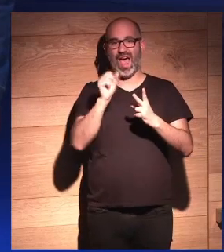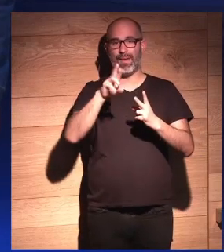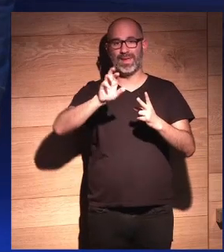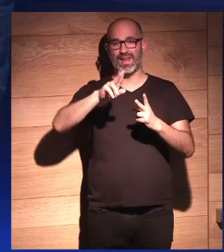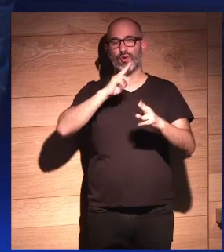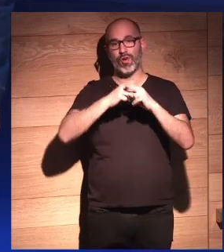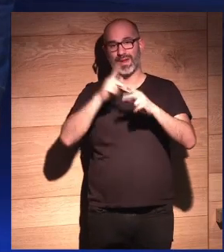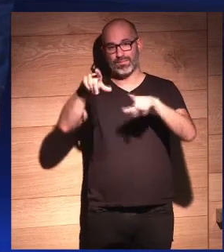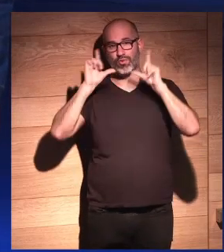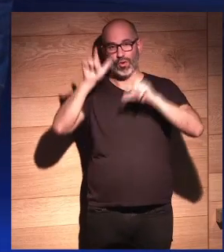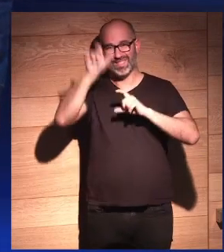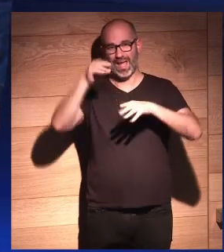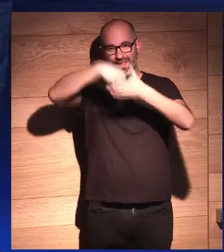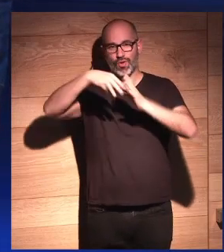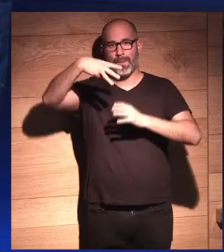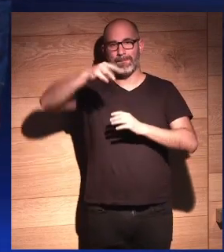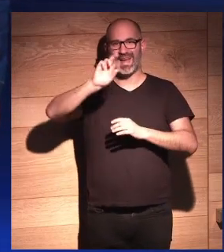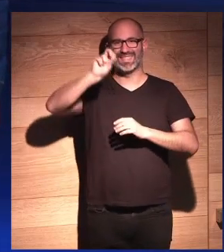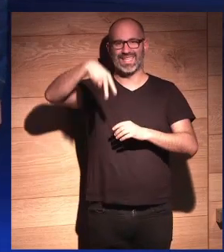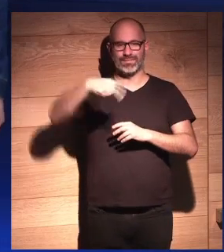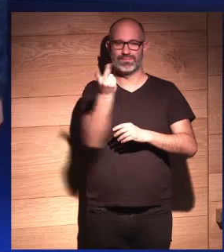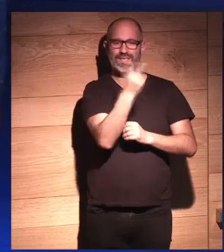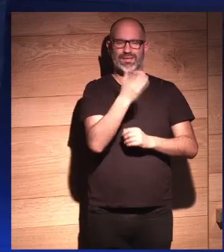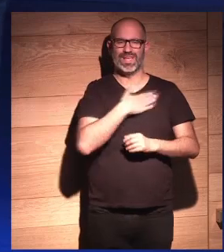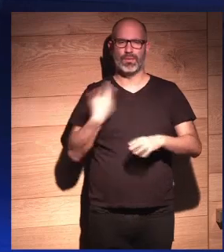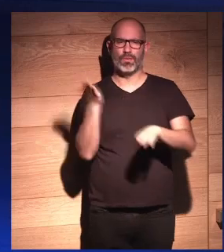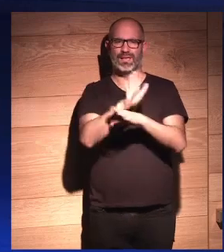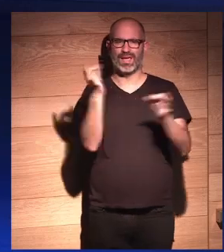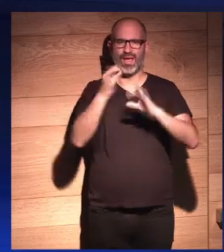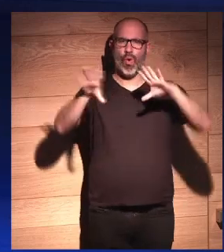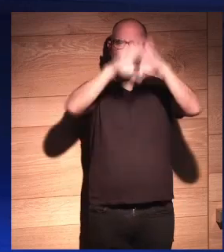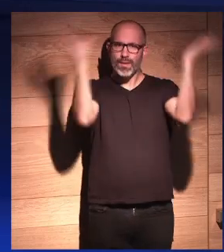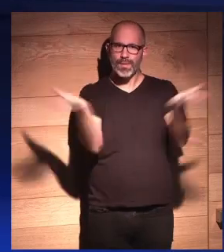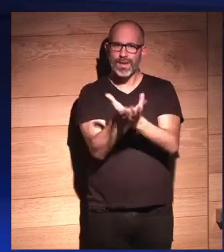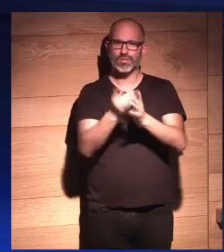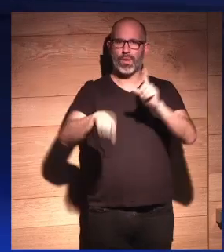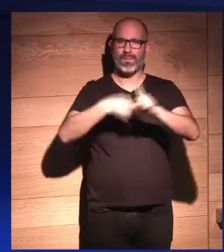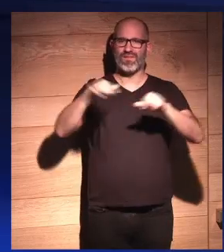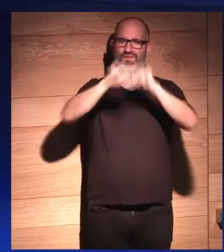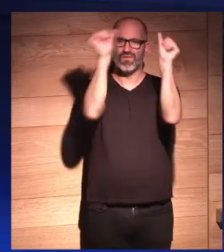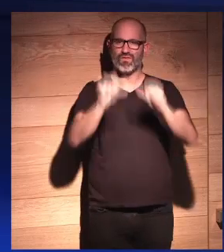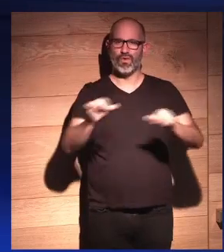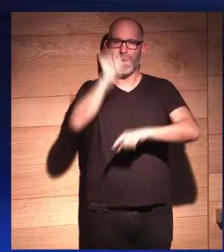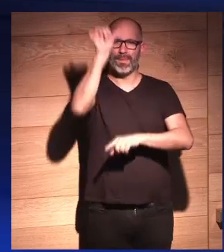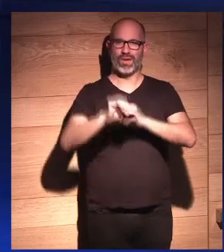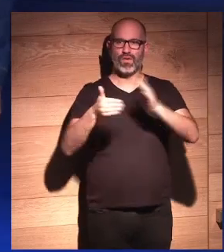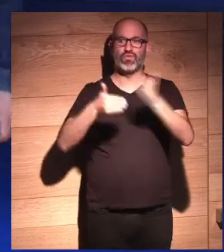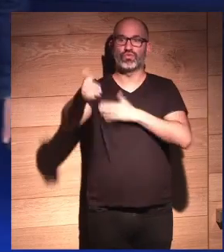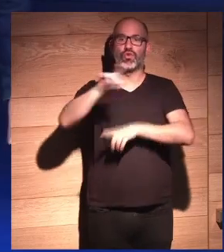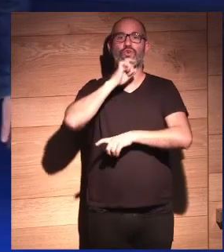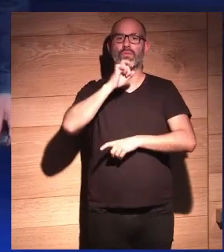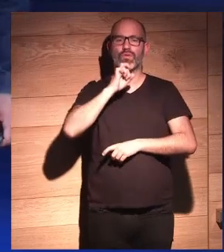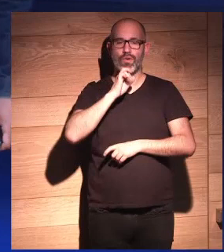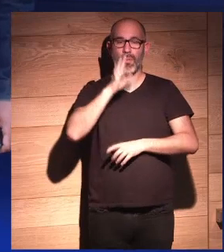más secundario. También lo hicimos un poco para mostrar el universo y para mostrar el tono que tendría nuestra película, porque al final es mucho más